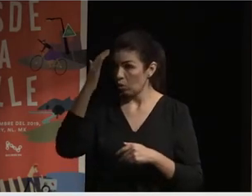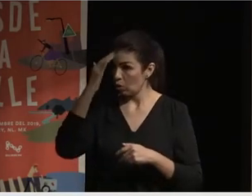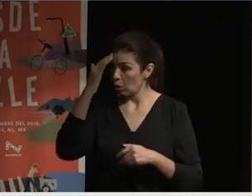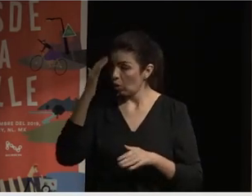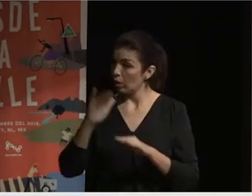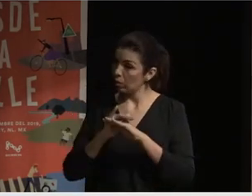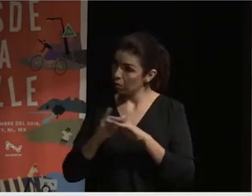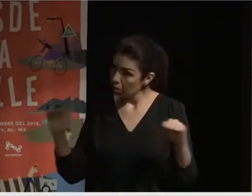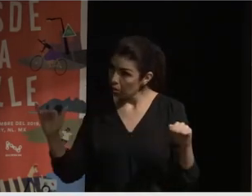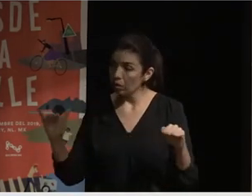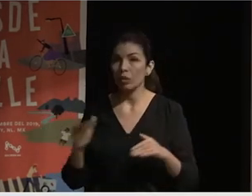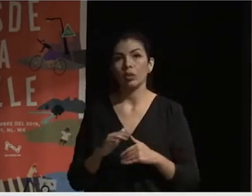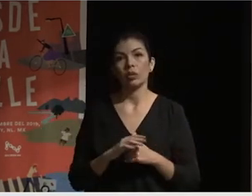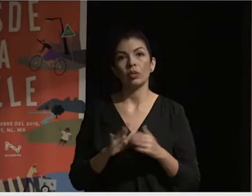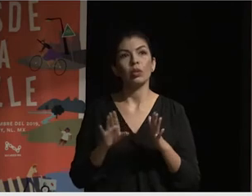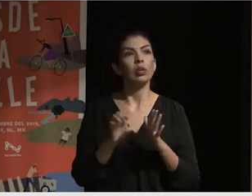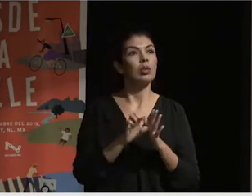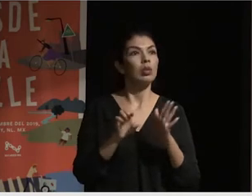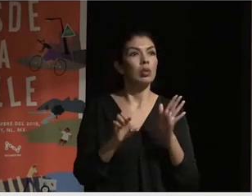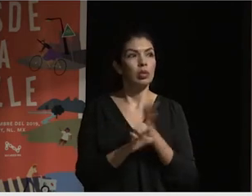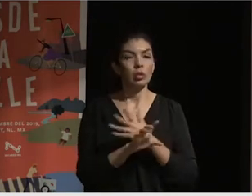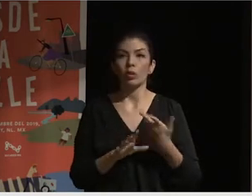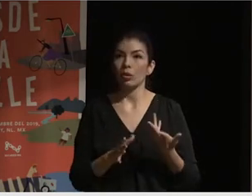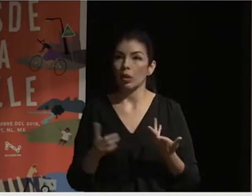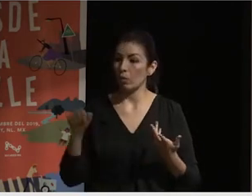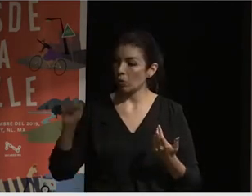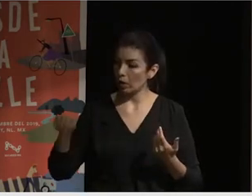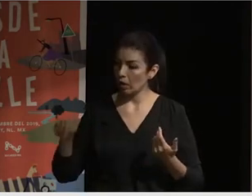que dicen, compra aquí esta área, ya se está gentrificando, y dices, ¿qué onda? ¿Quién?